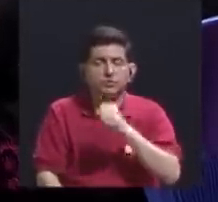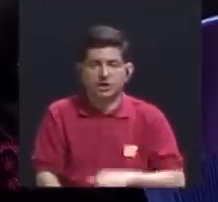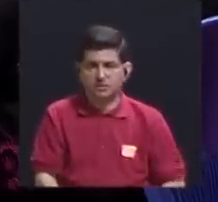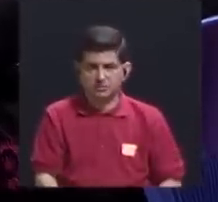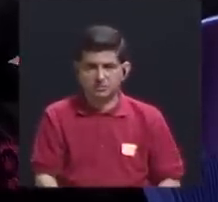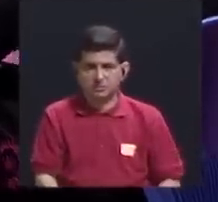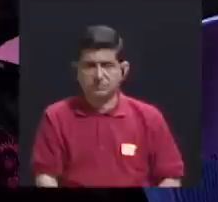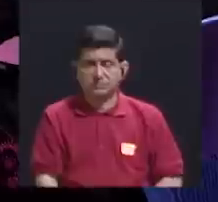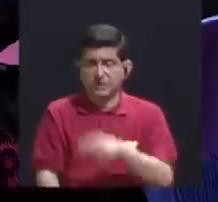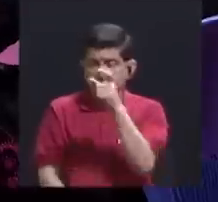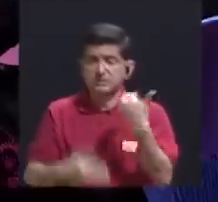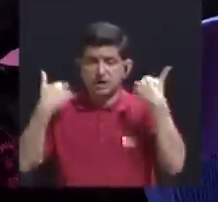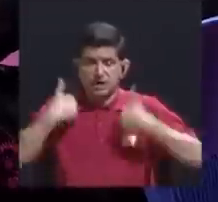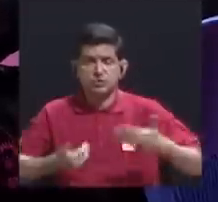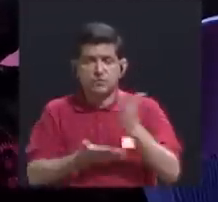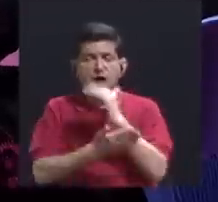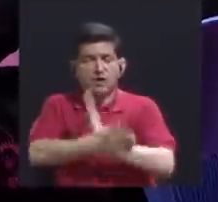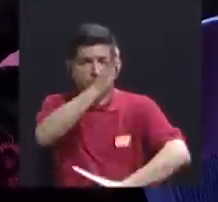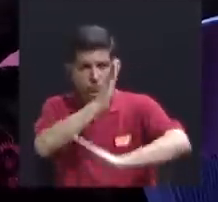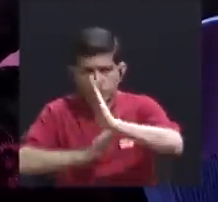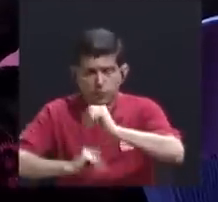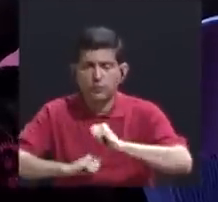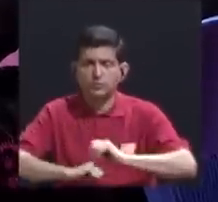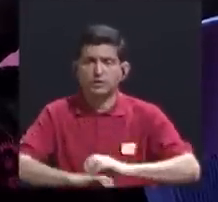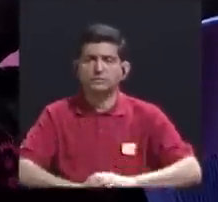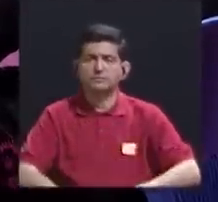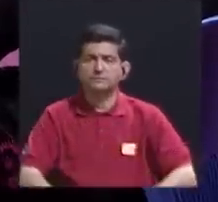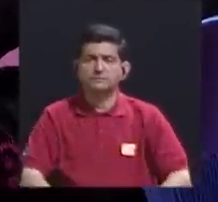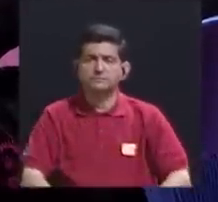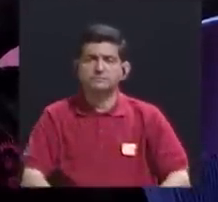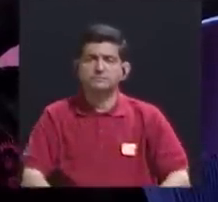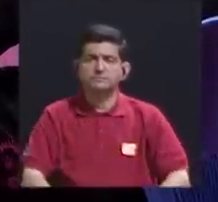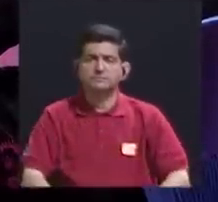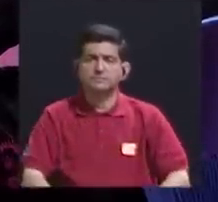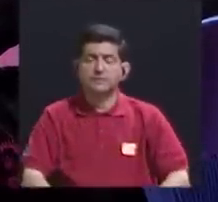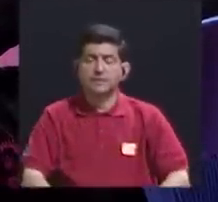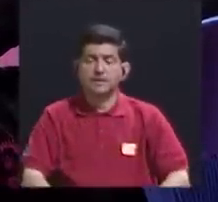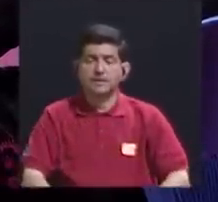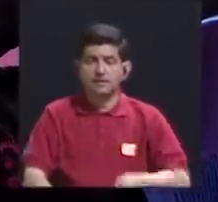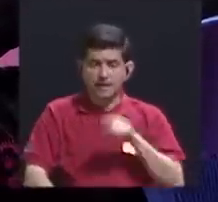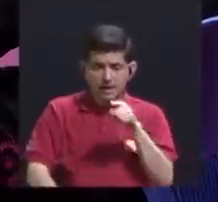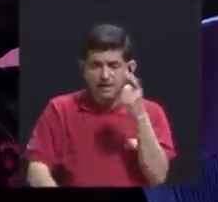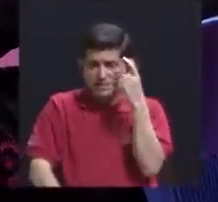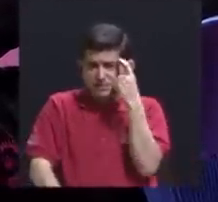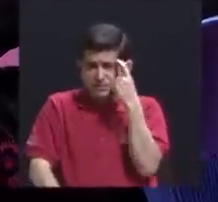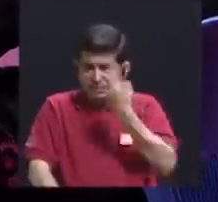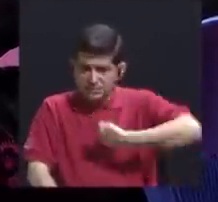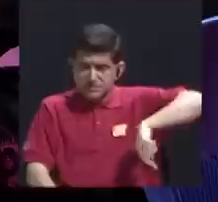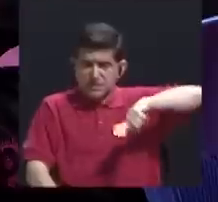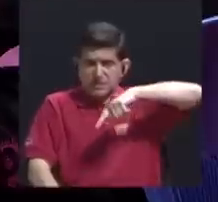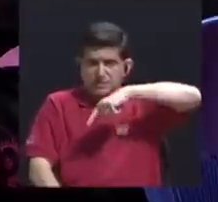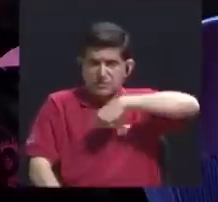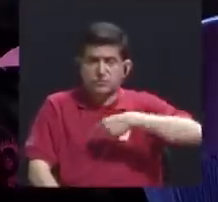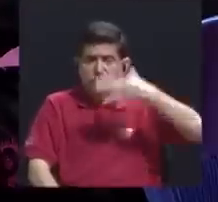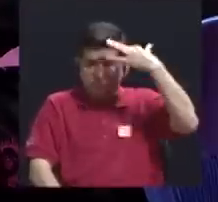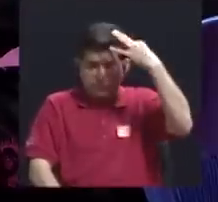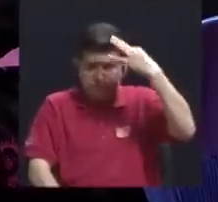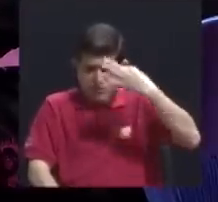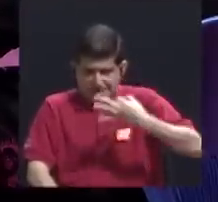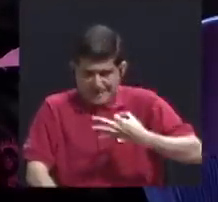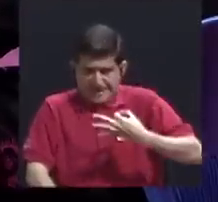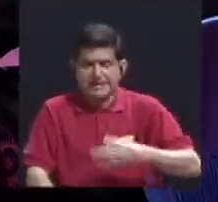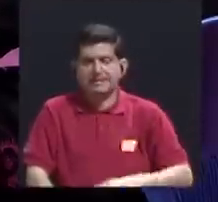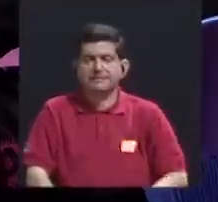seres humanos con alguna discapacidad en este sentido es que nosotros creemos que